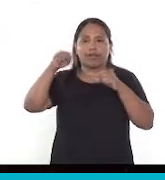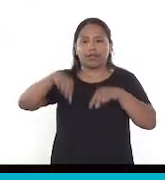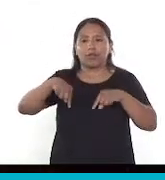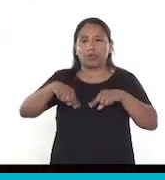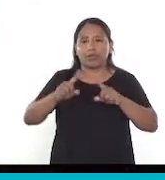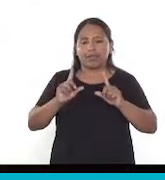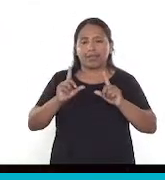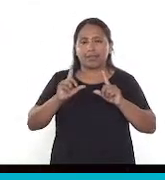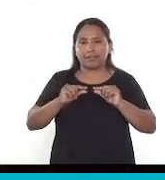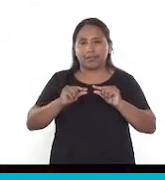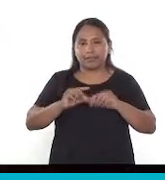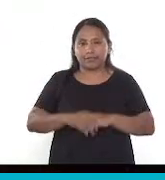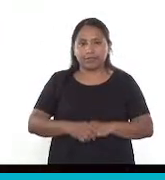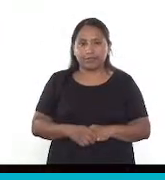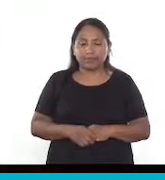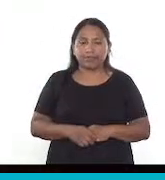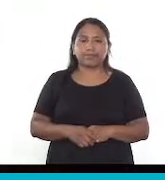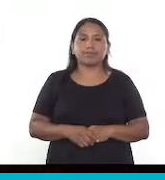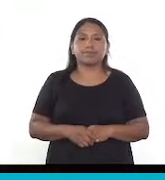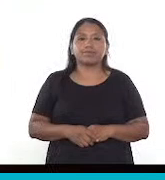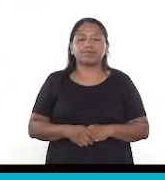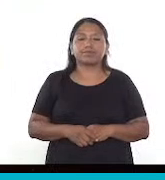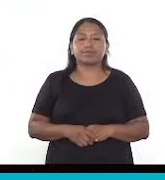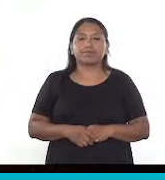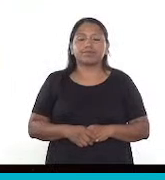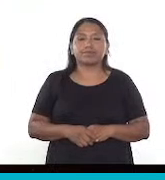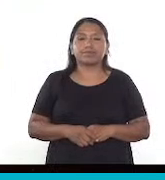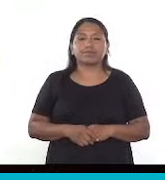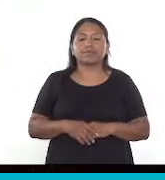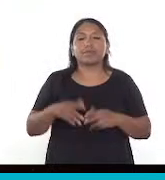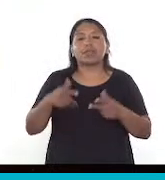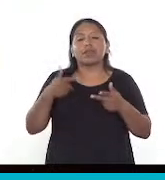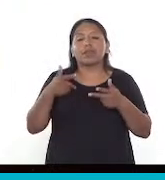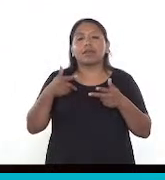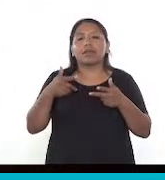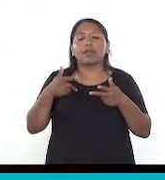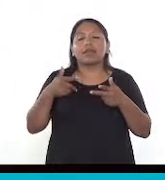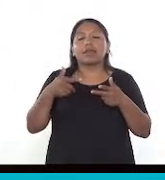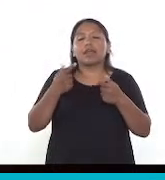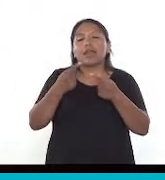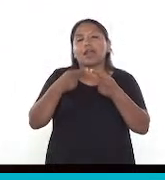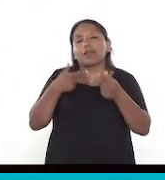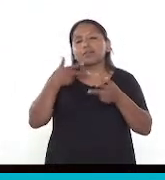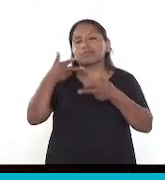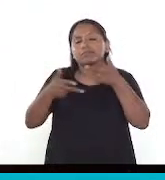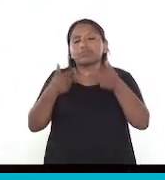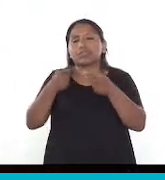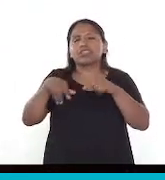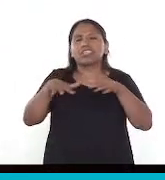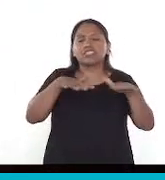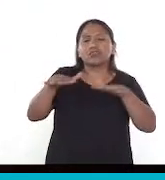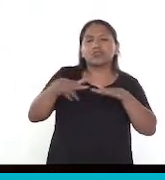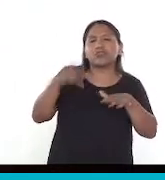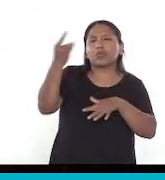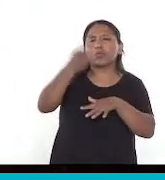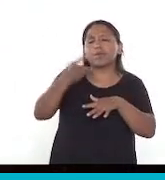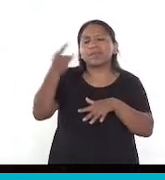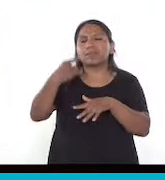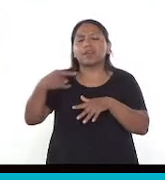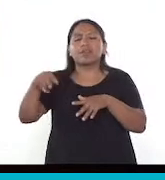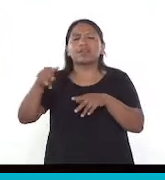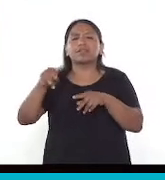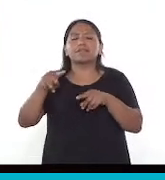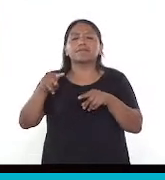día recién nombraba algunas de las situaciones que se dieron en nuestras universidades